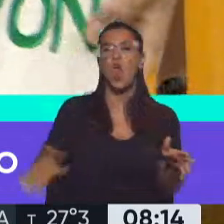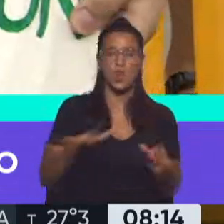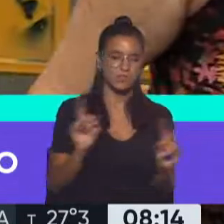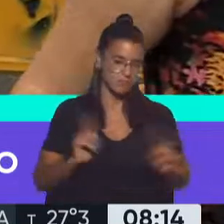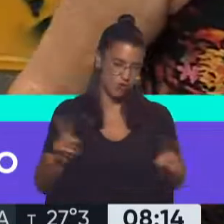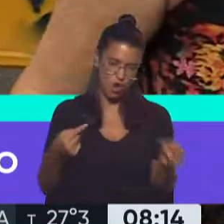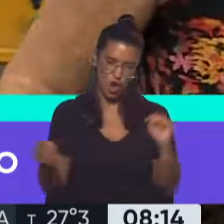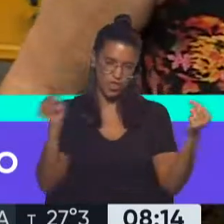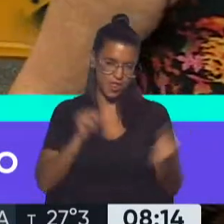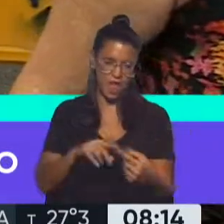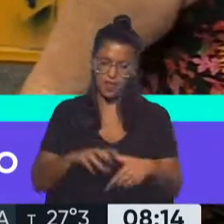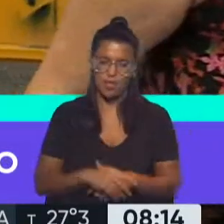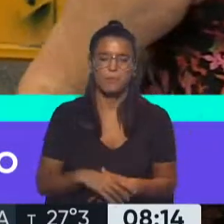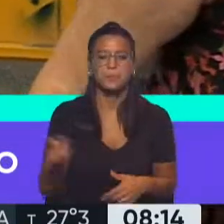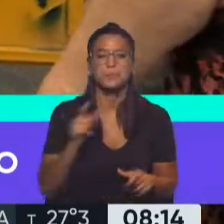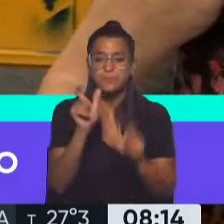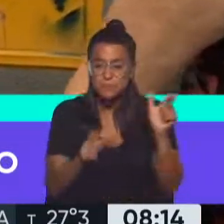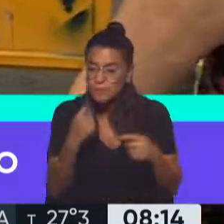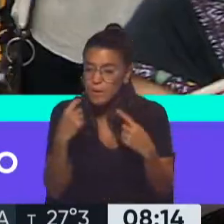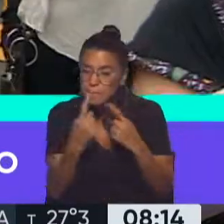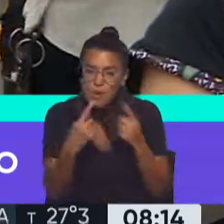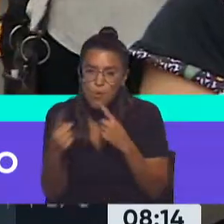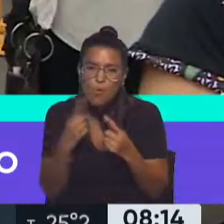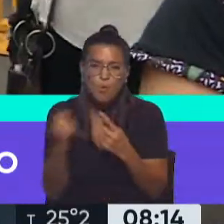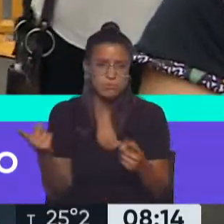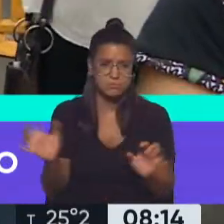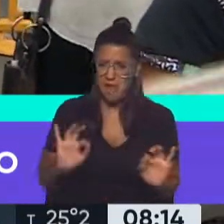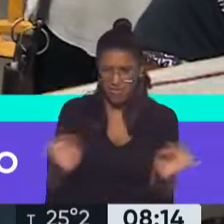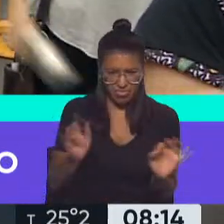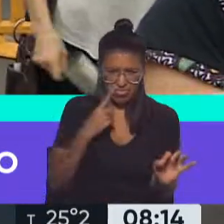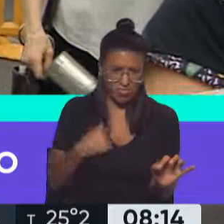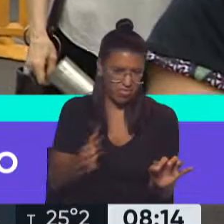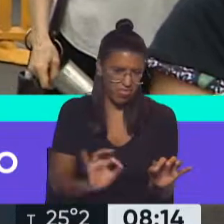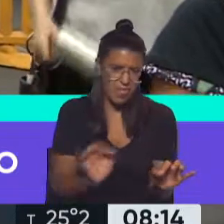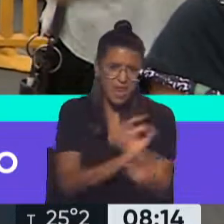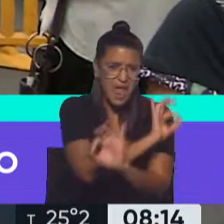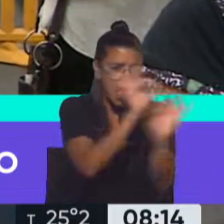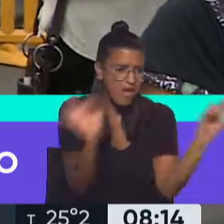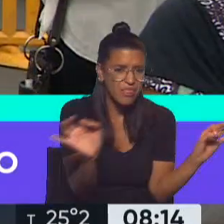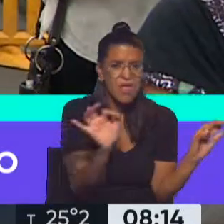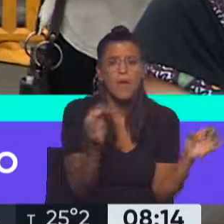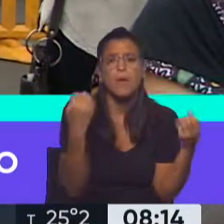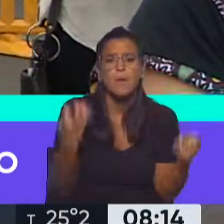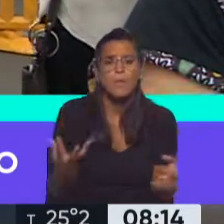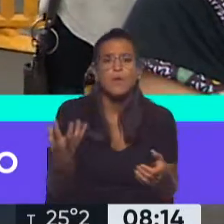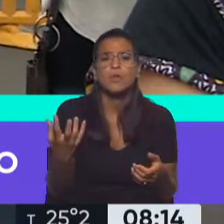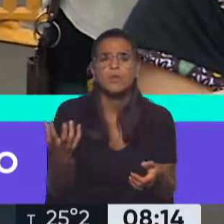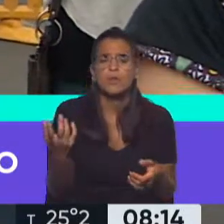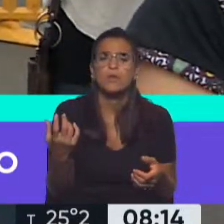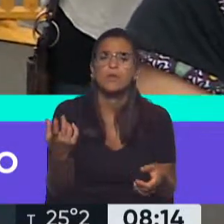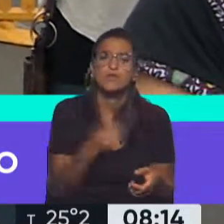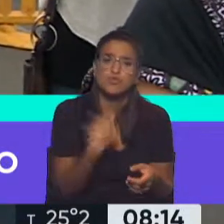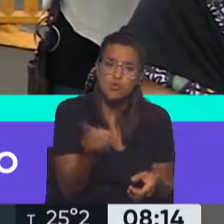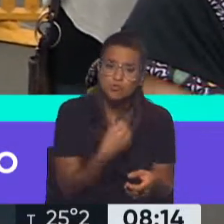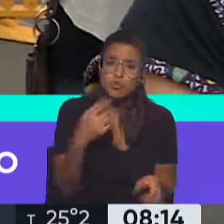lo contrario. ¿Los vecinos fueron consultados por esta obra? De ninguna manera. Ninguno, porque de hecho, a medida que nos